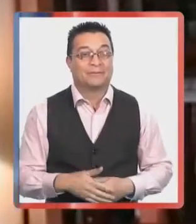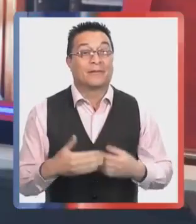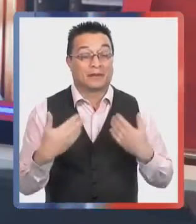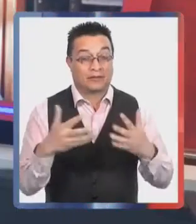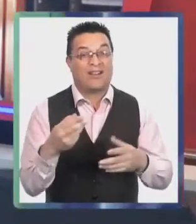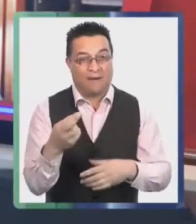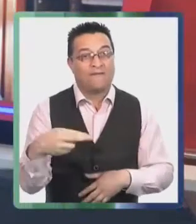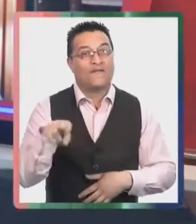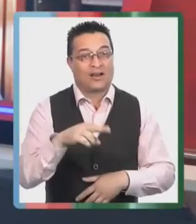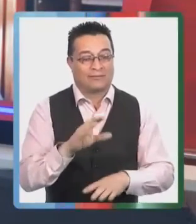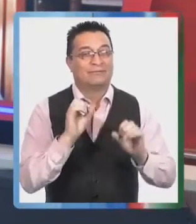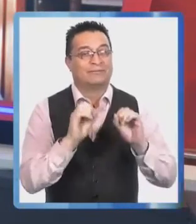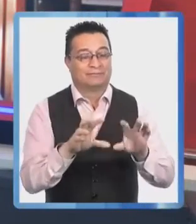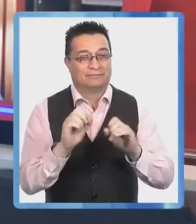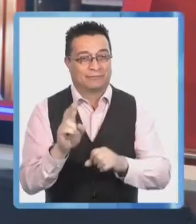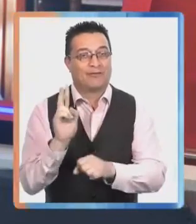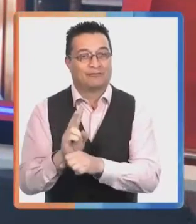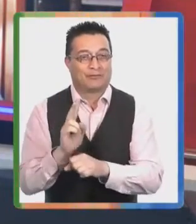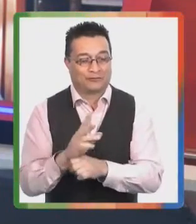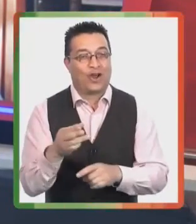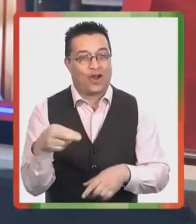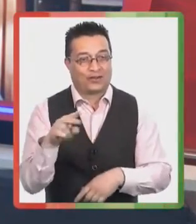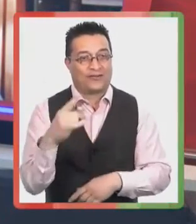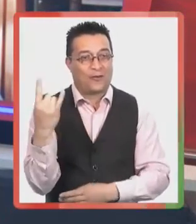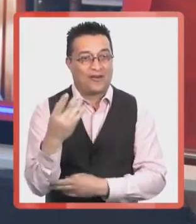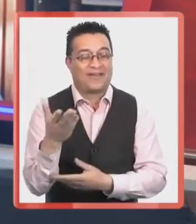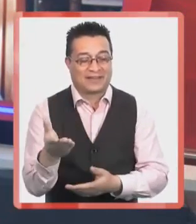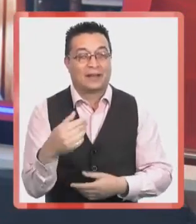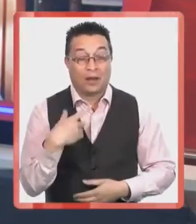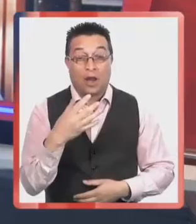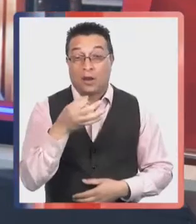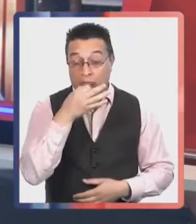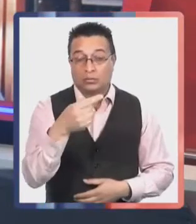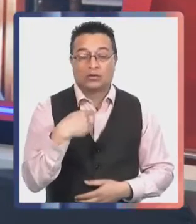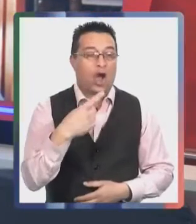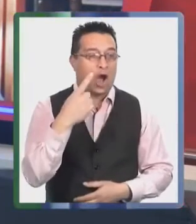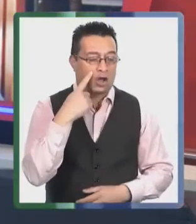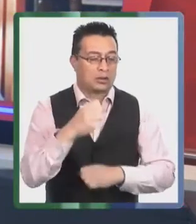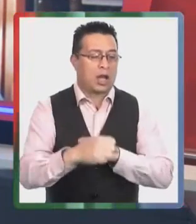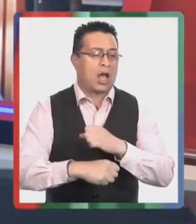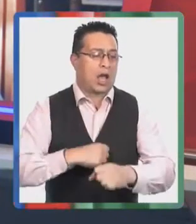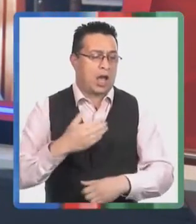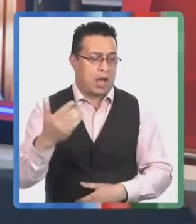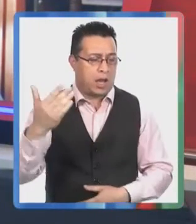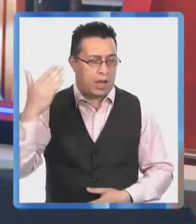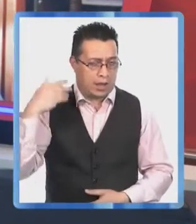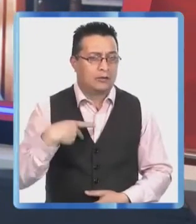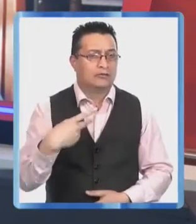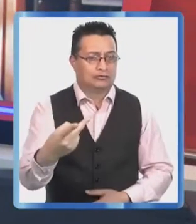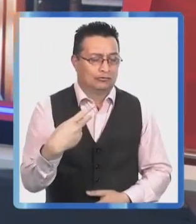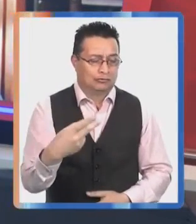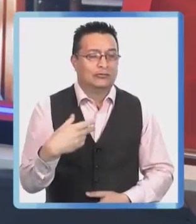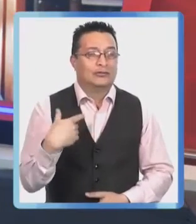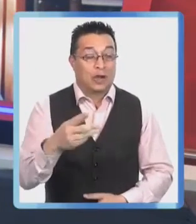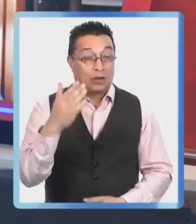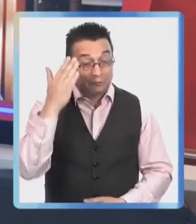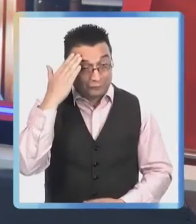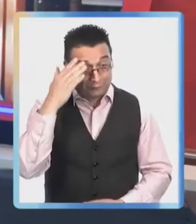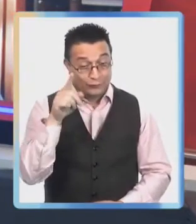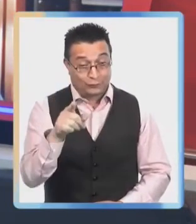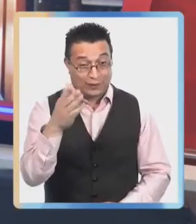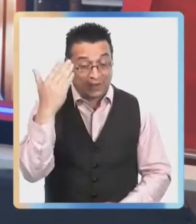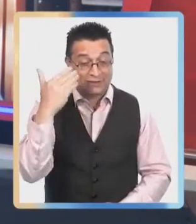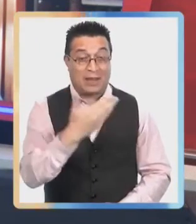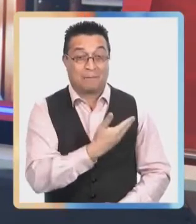Claro, ha vuelto a la academia, ha vuelto a la docencia. Debo decir yo, contar una infidencia que lo conozco hace largos años ya, pues, ¿verdad? Cuando recuerda